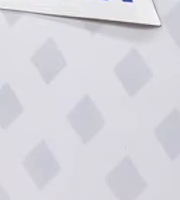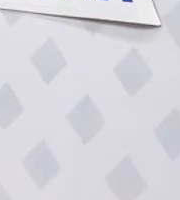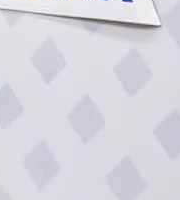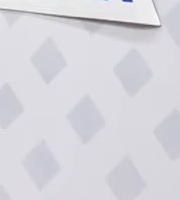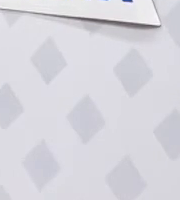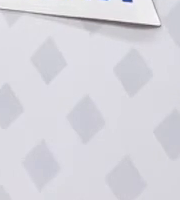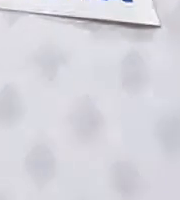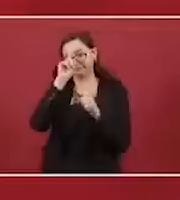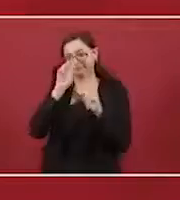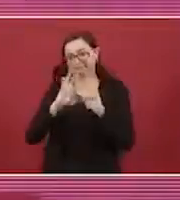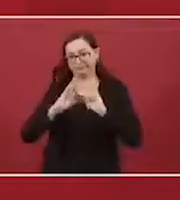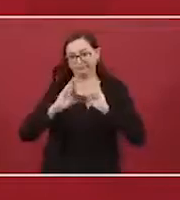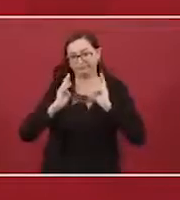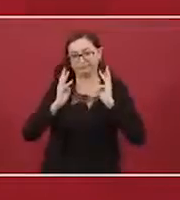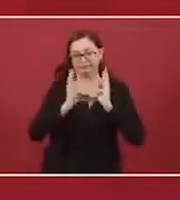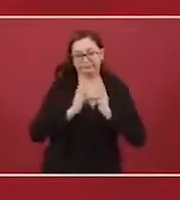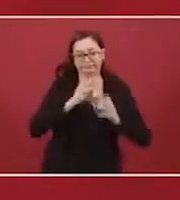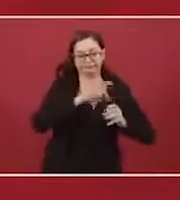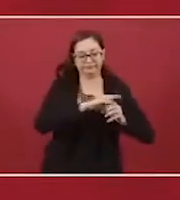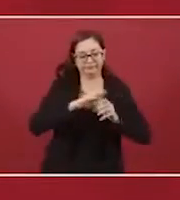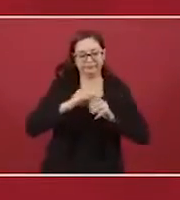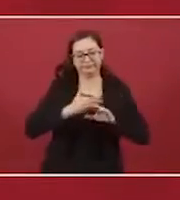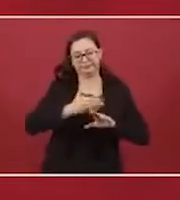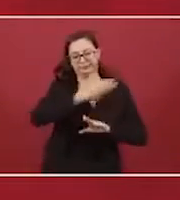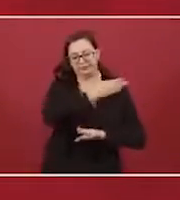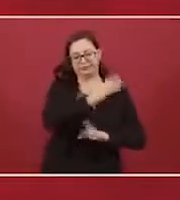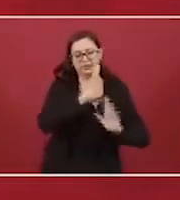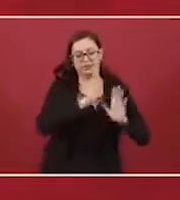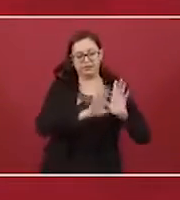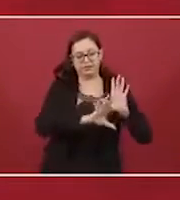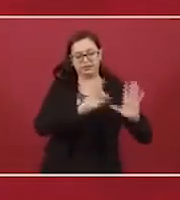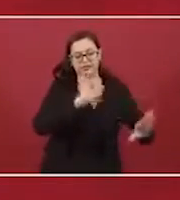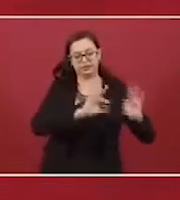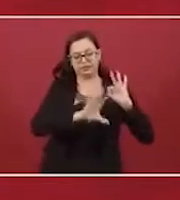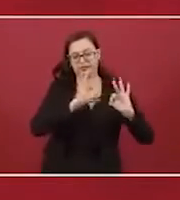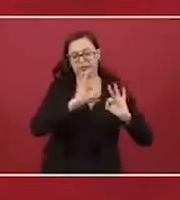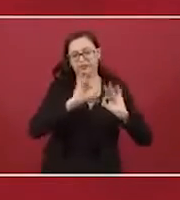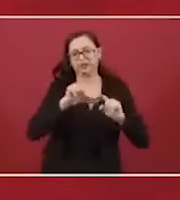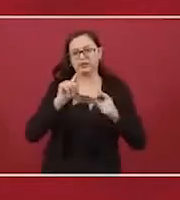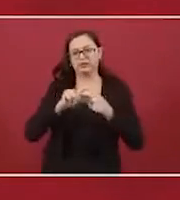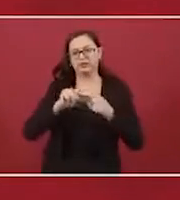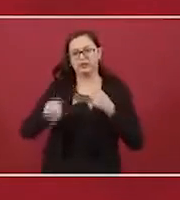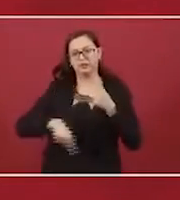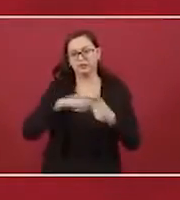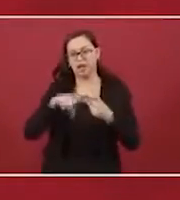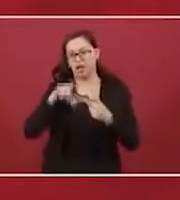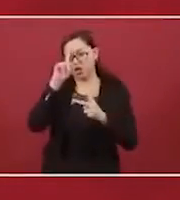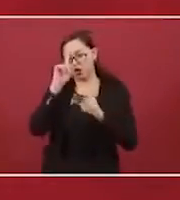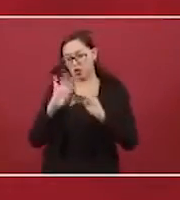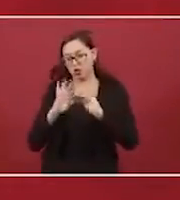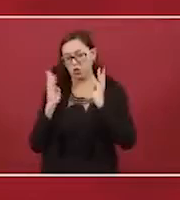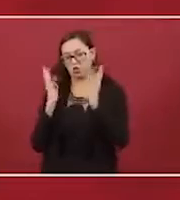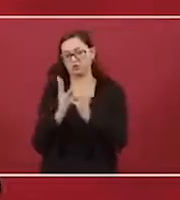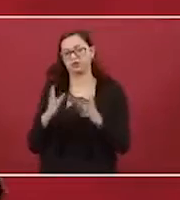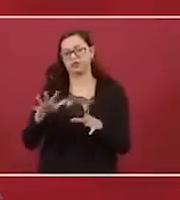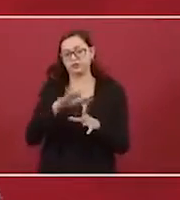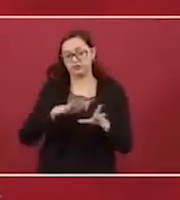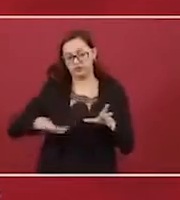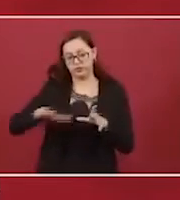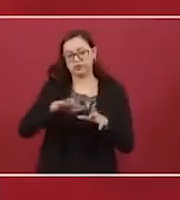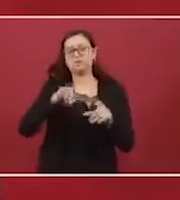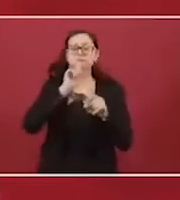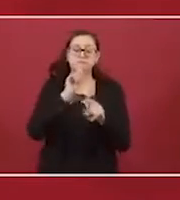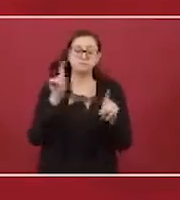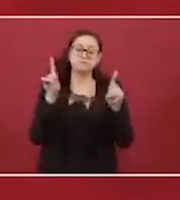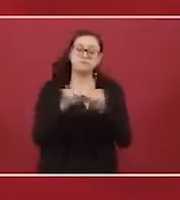internacional la tarea para el gobierno de la república al elegir a la titular de inmujeres estuvo difícil y no es